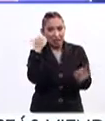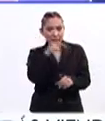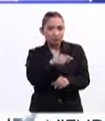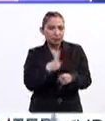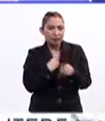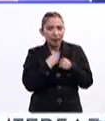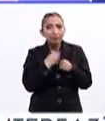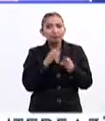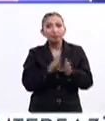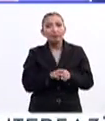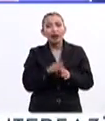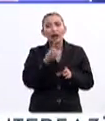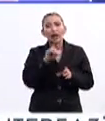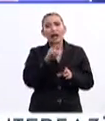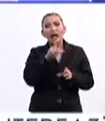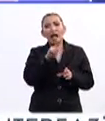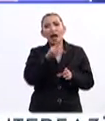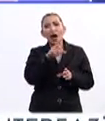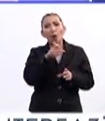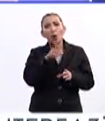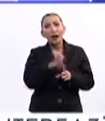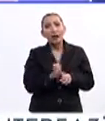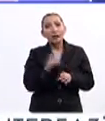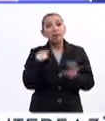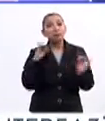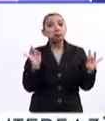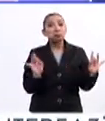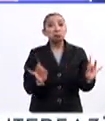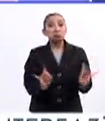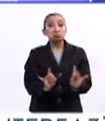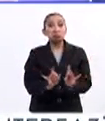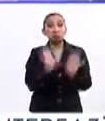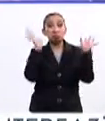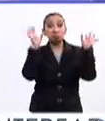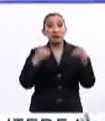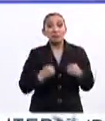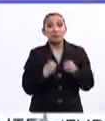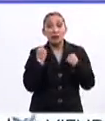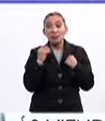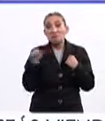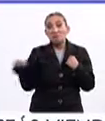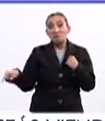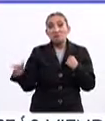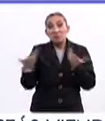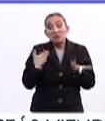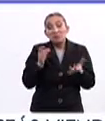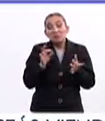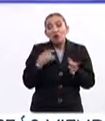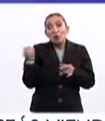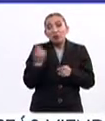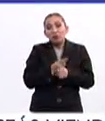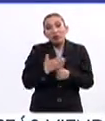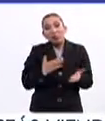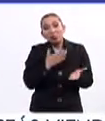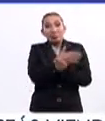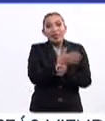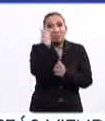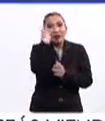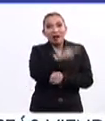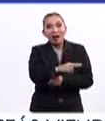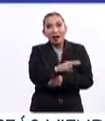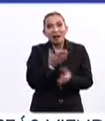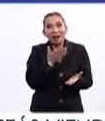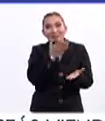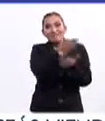momento. ¿Cómo llegó a Delaware? ¿Cómo llegó a Delaware? Fue por una cuestión de vida que le tocó y que tuvo una oportunidad de poder